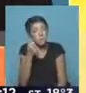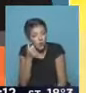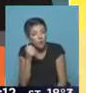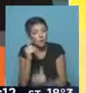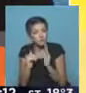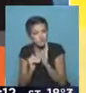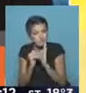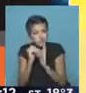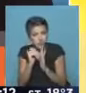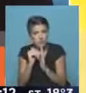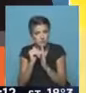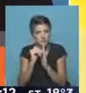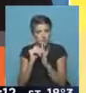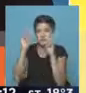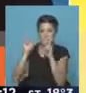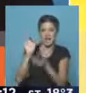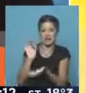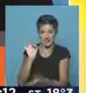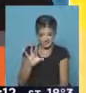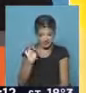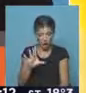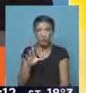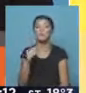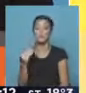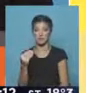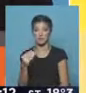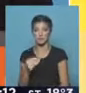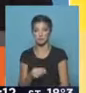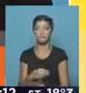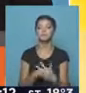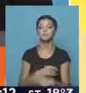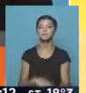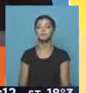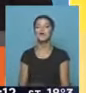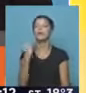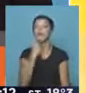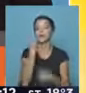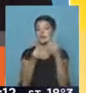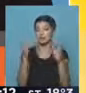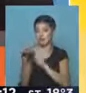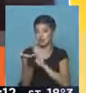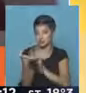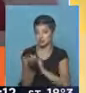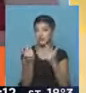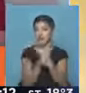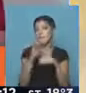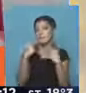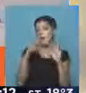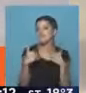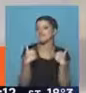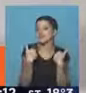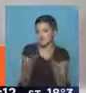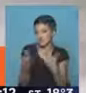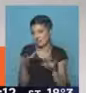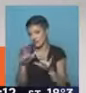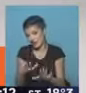a causa del atentado, precisamente porque los dos candidatos de más a la derecha son los que más se benefician con una situación